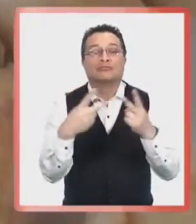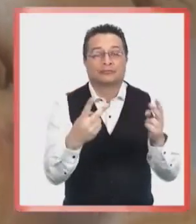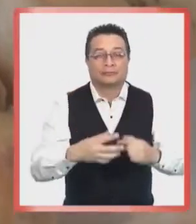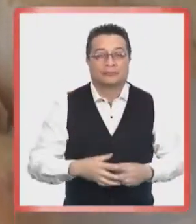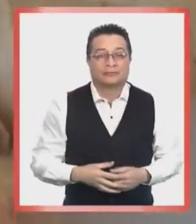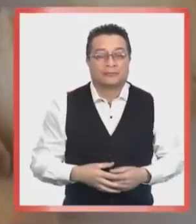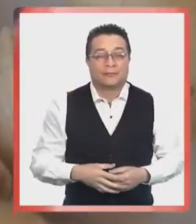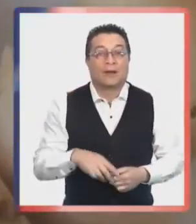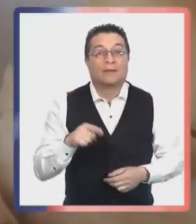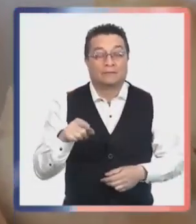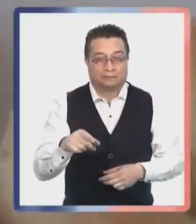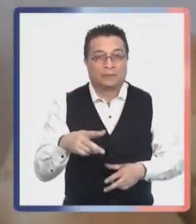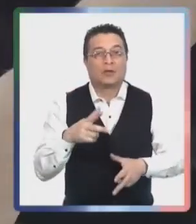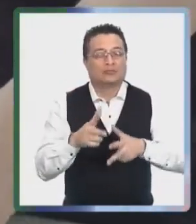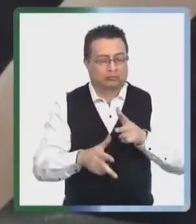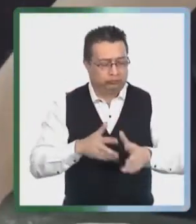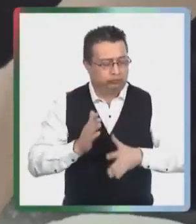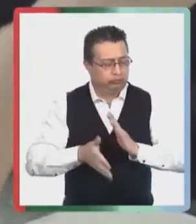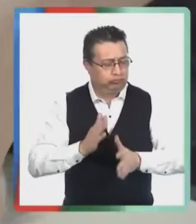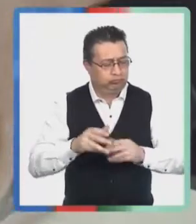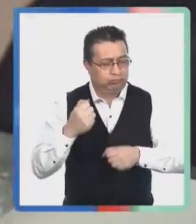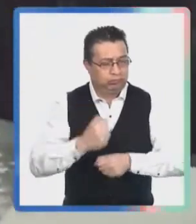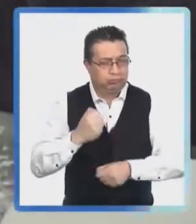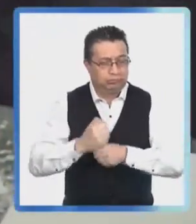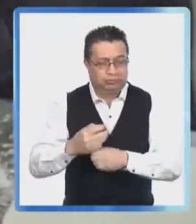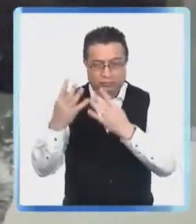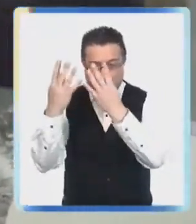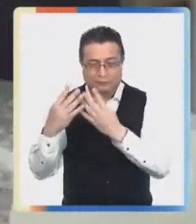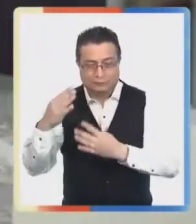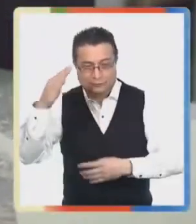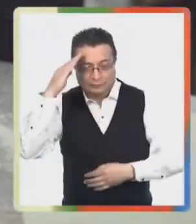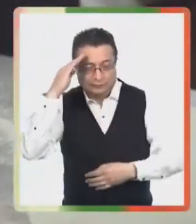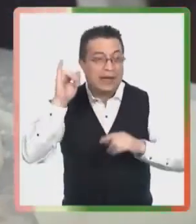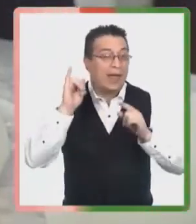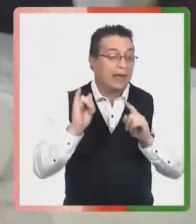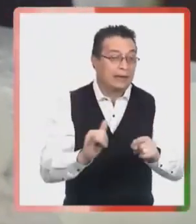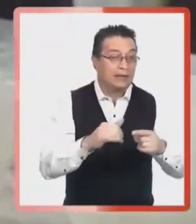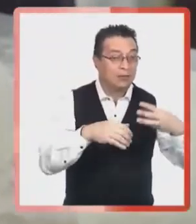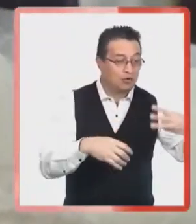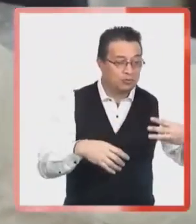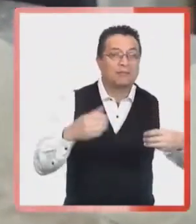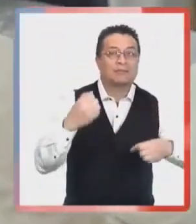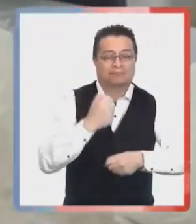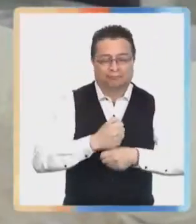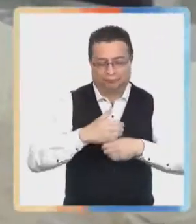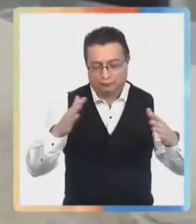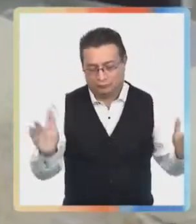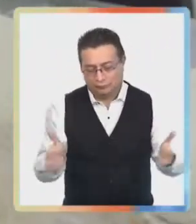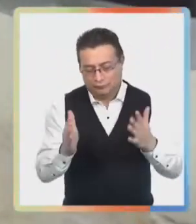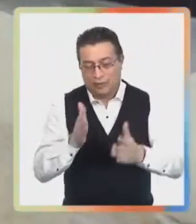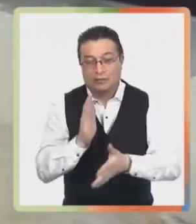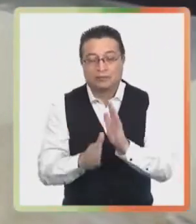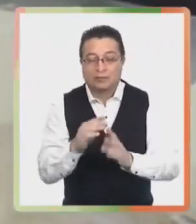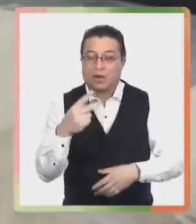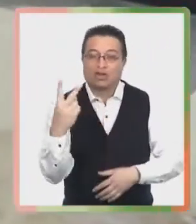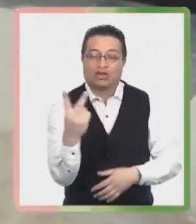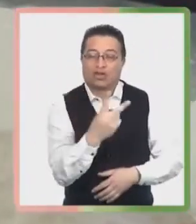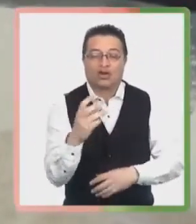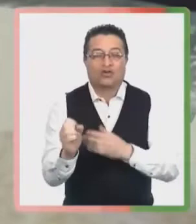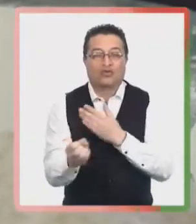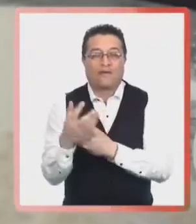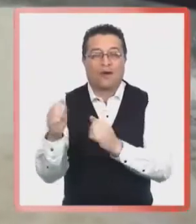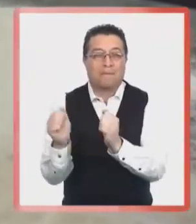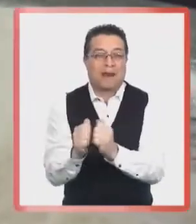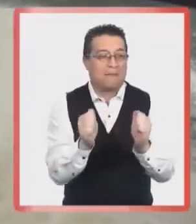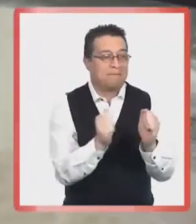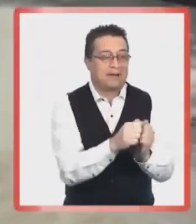exposición. A toda máquina trabajan tanto en Gendarmería como en la municipalidad para poner en marcha prontamente estas 2